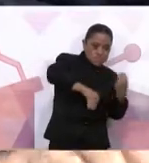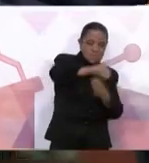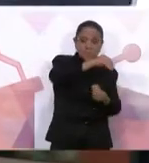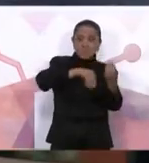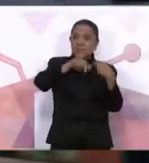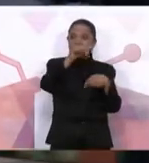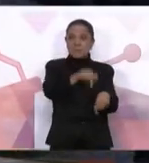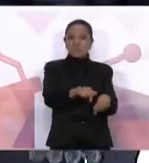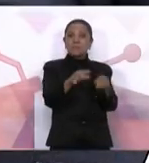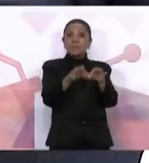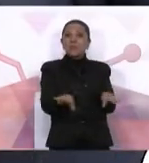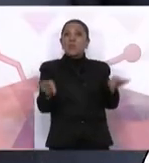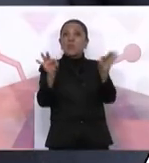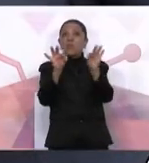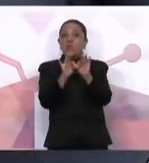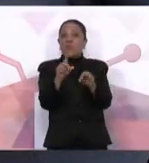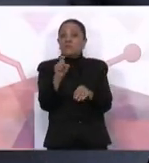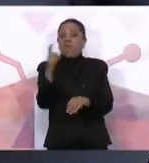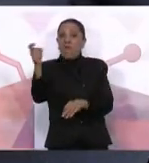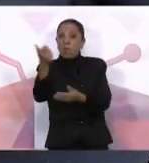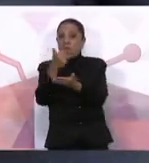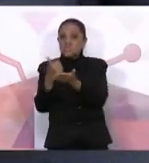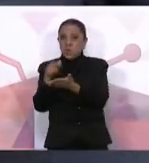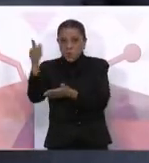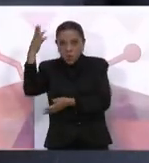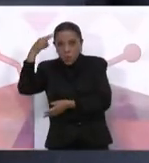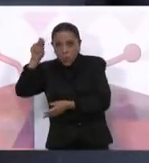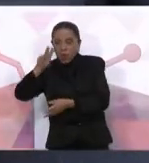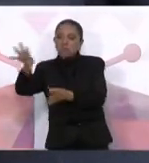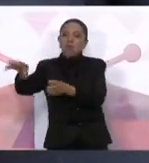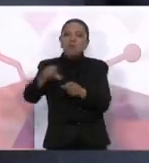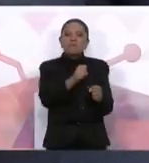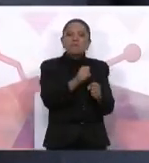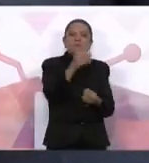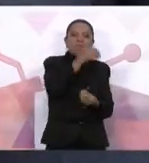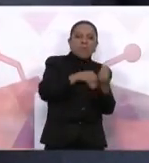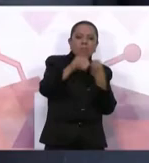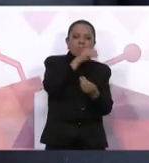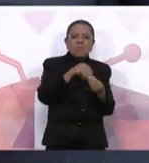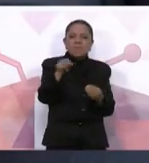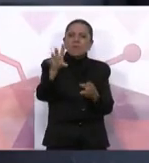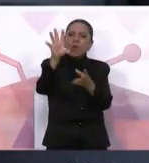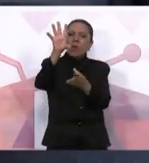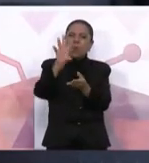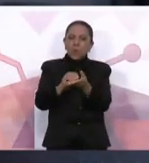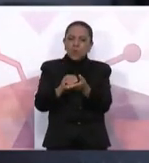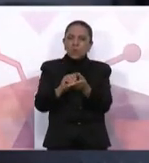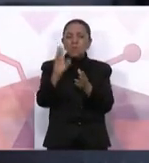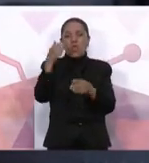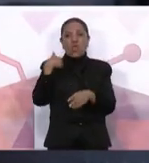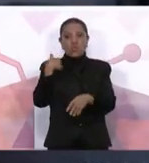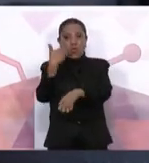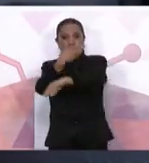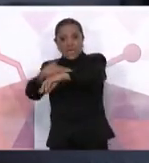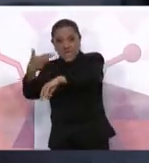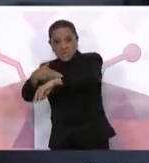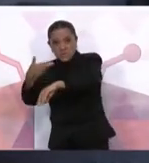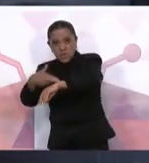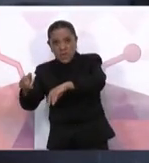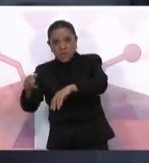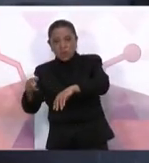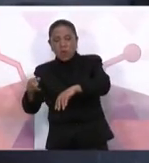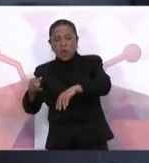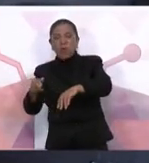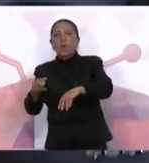bien yo lo resolvería de las siete manera primero habría que hacer un referéndum había que